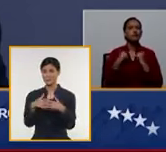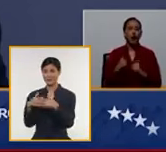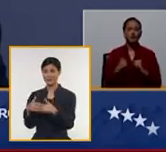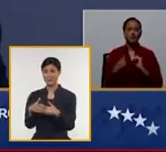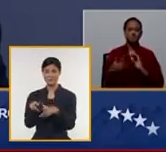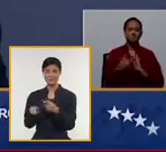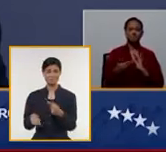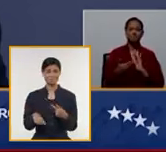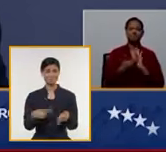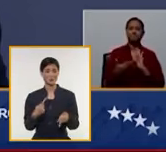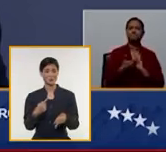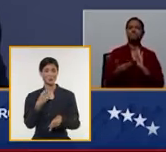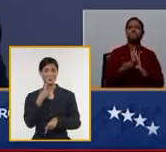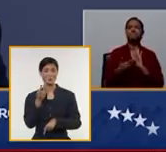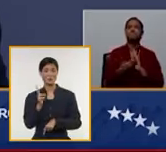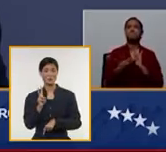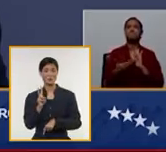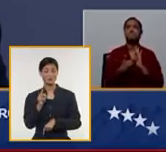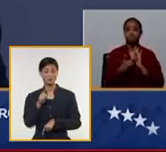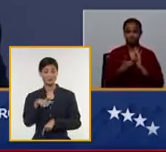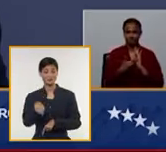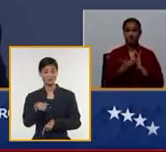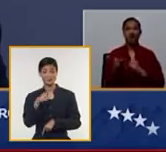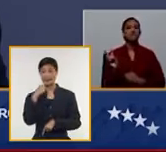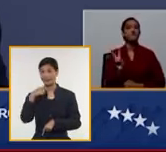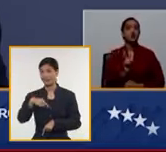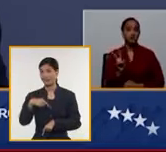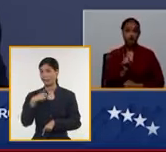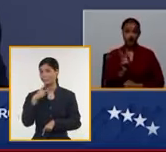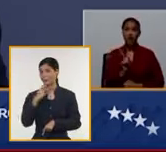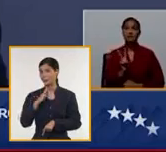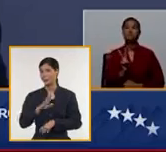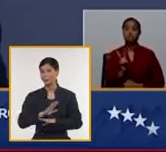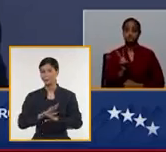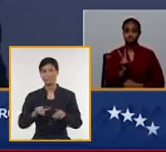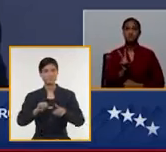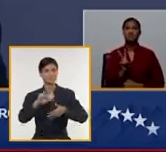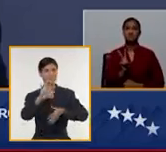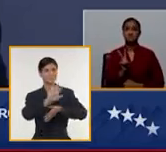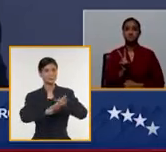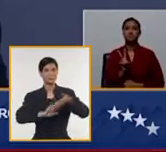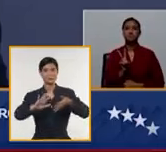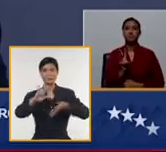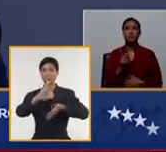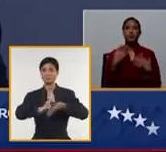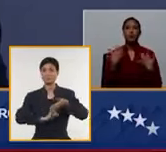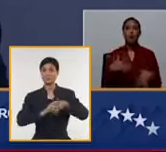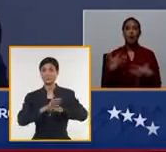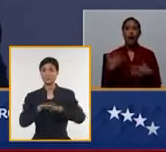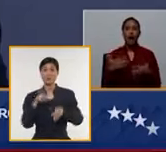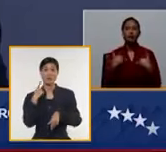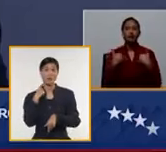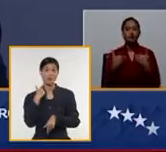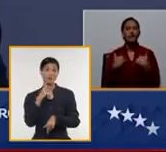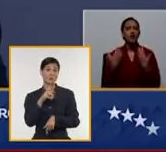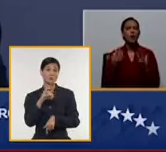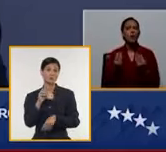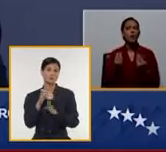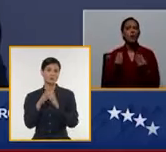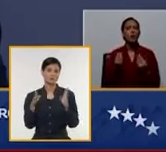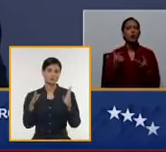que se haya visto en nuestro continente en los últimos 100 años.